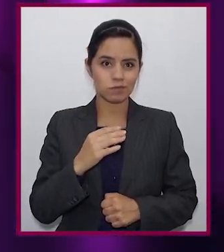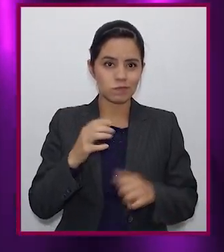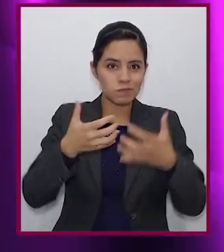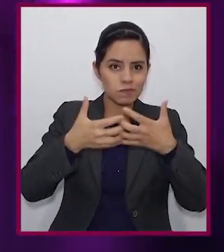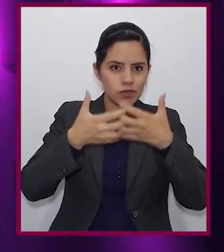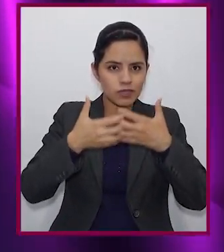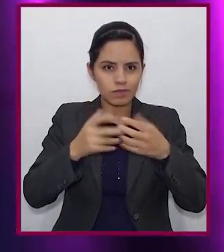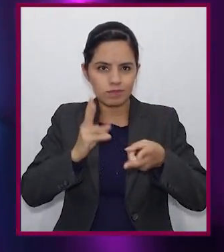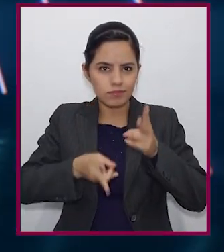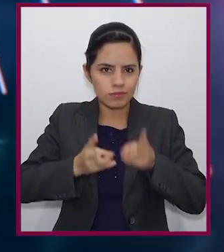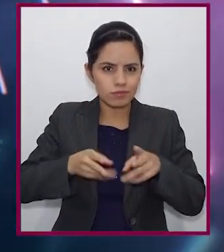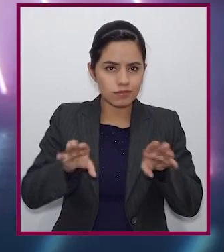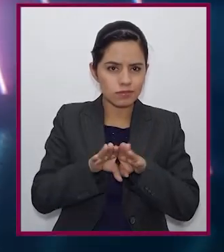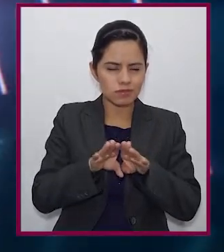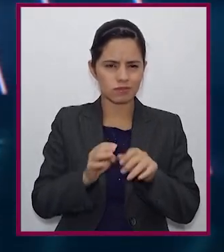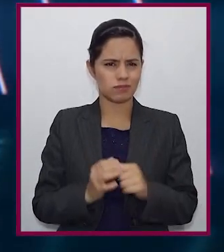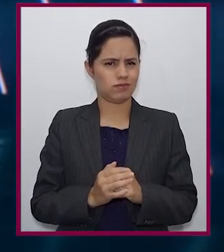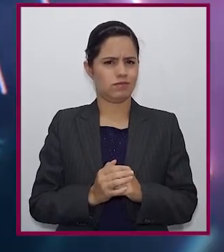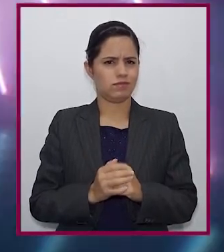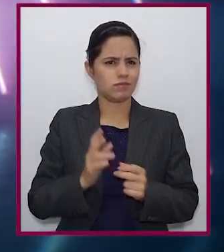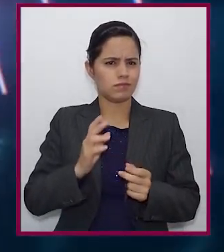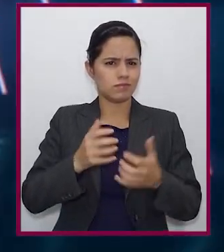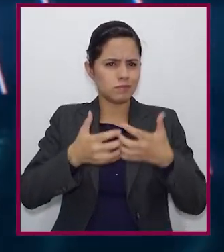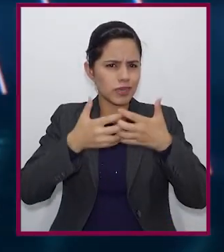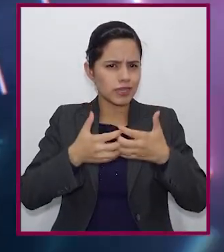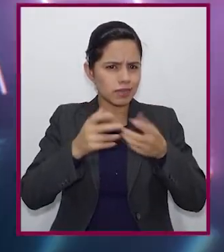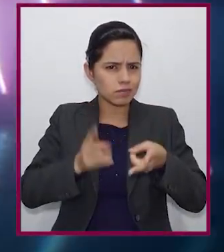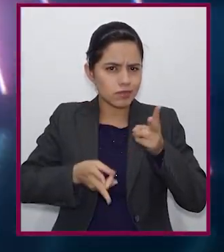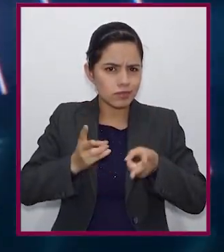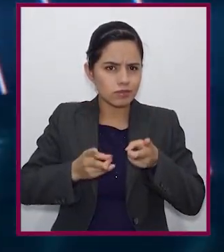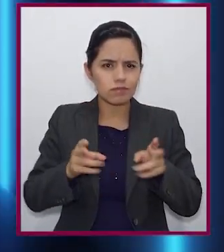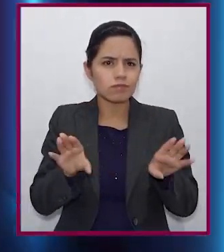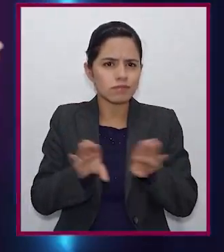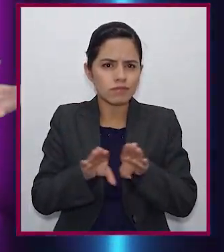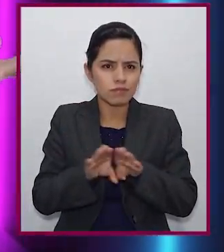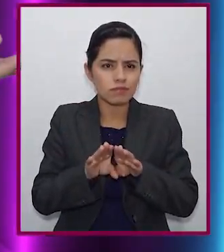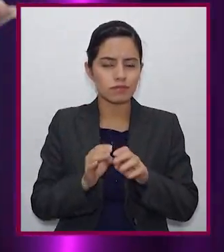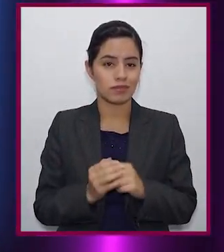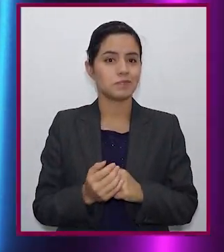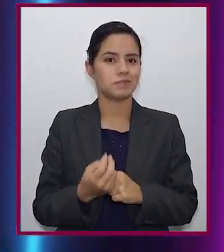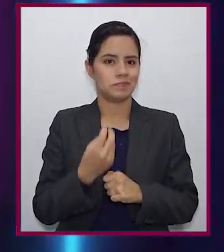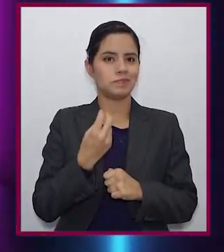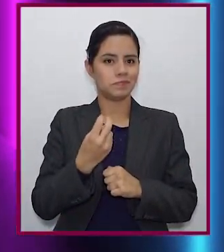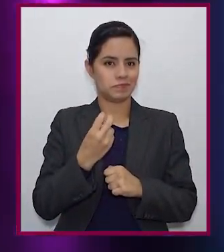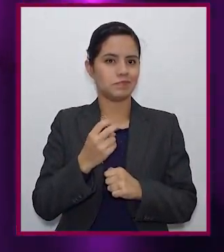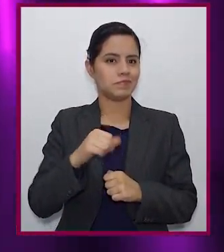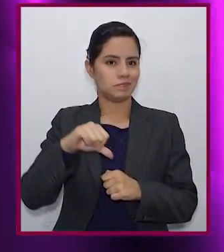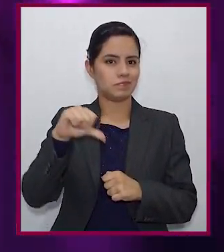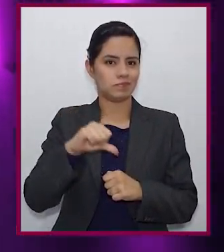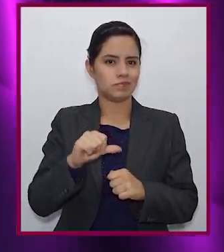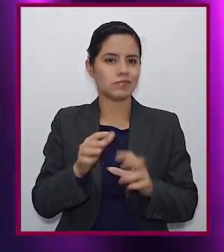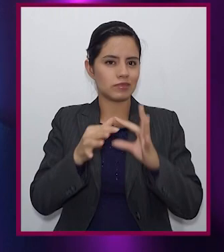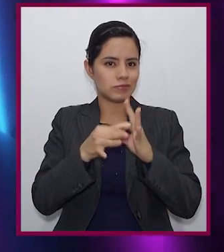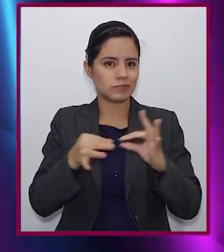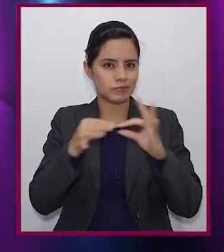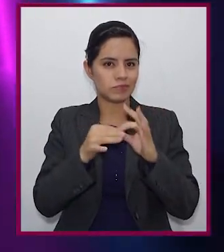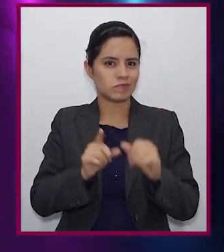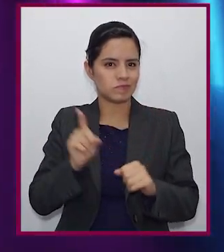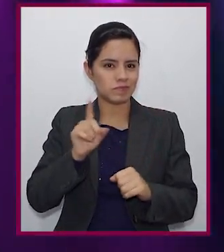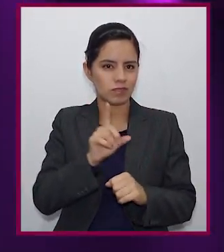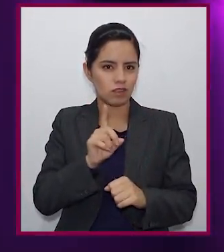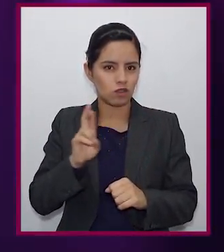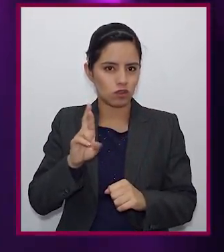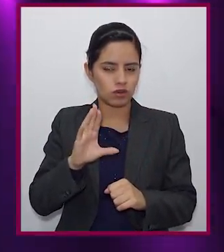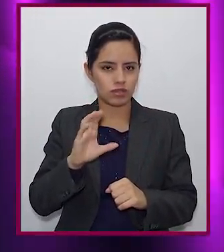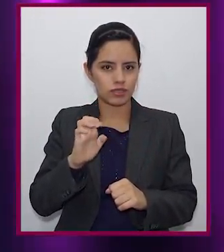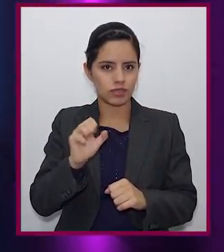sabes cómo hablar con las máquinas? ¿Hablar con las máquinas, Axel? ¿Cómo está eso? Pues de eso vamos a platicar con el doctor César